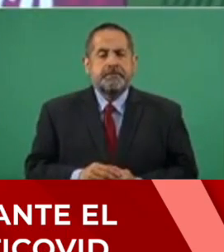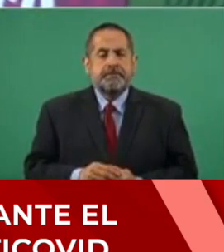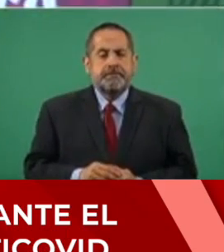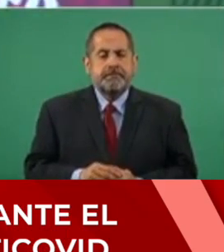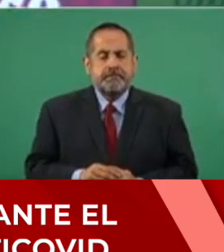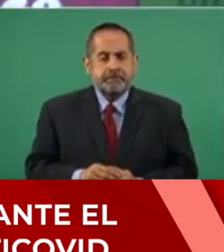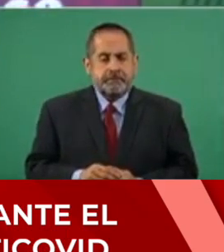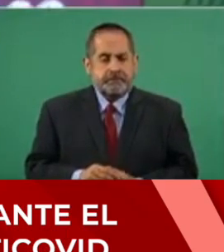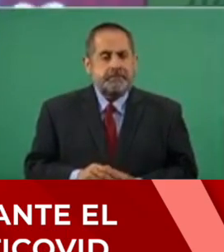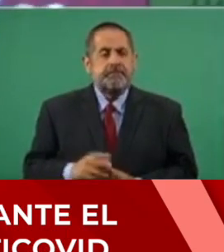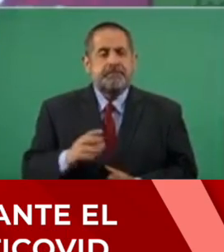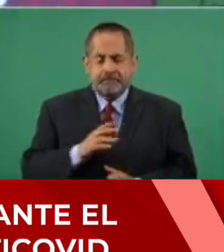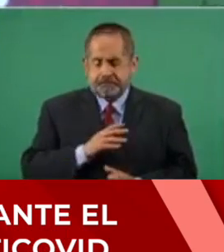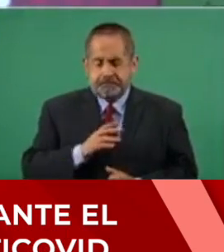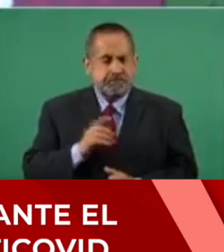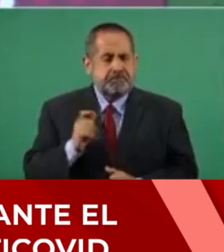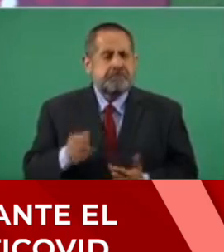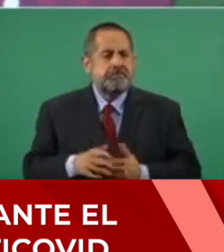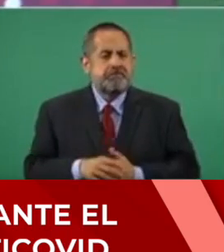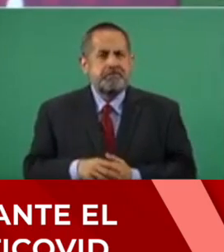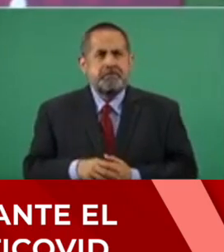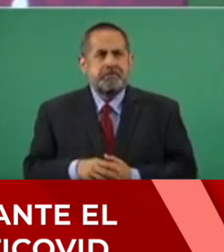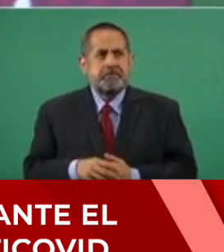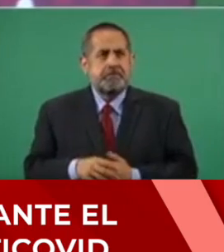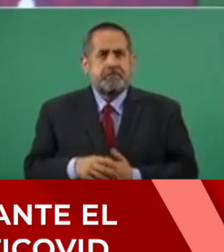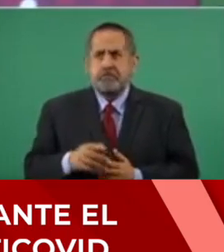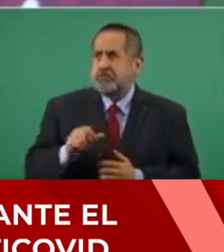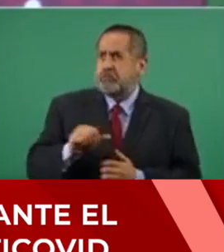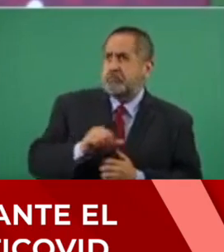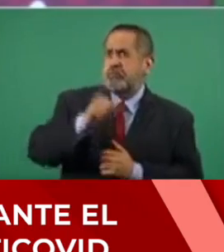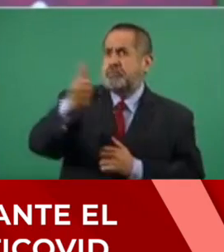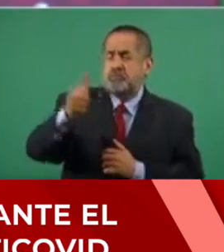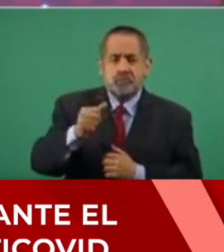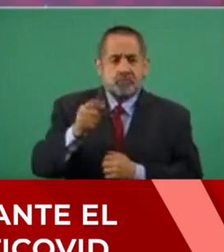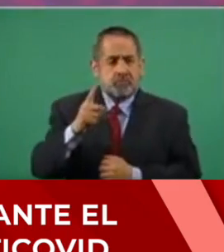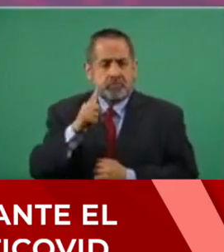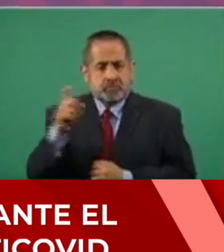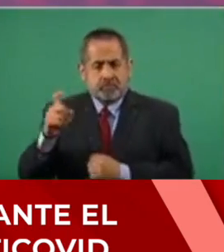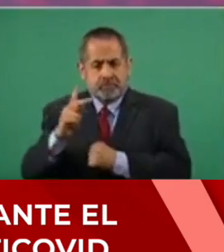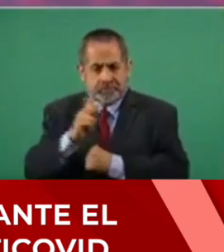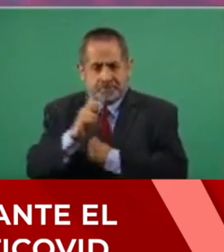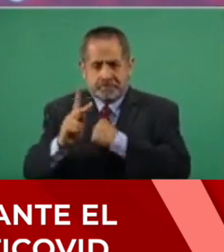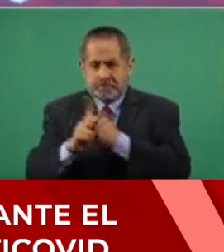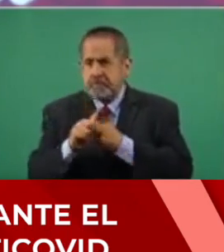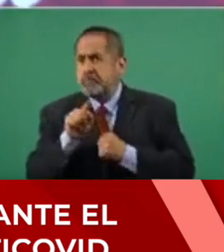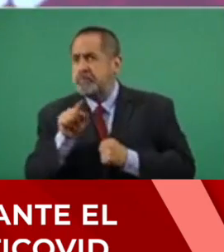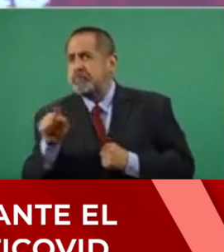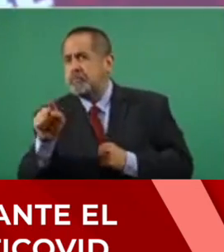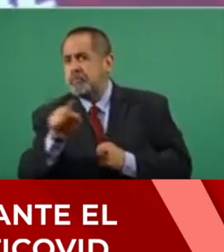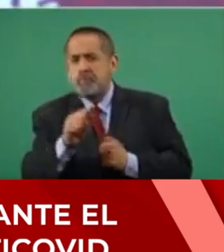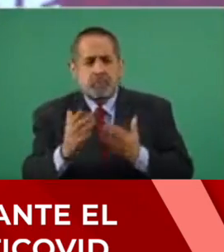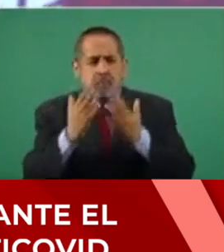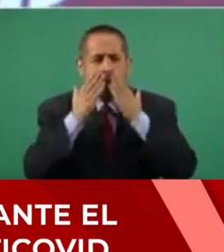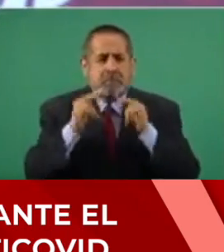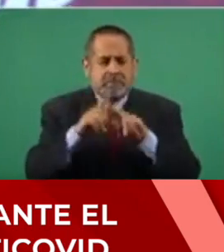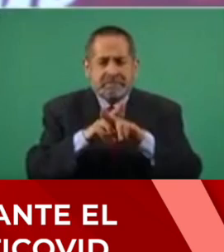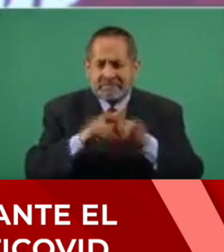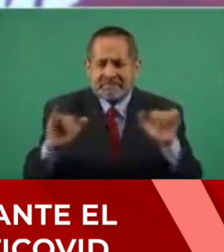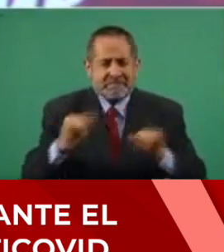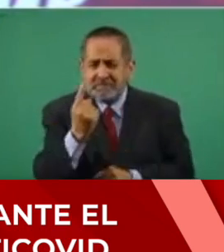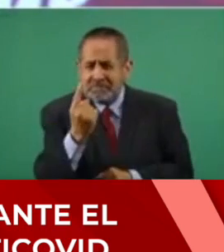ay más de 100 países que no tienen una sola dosis